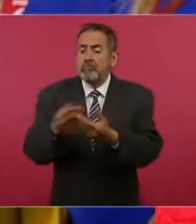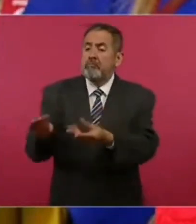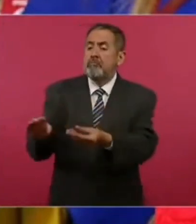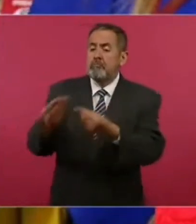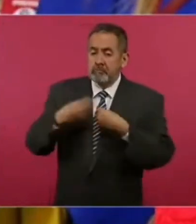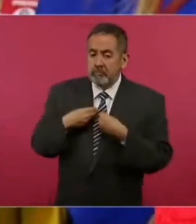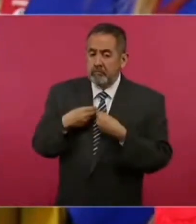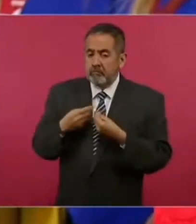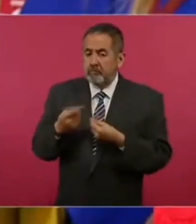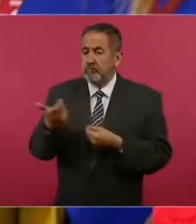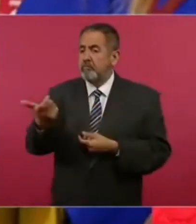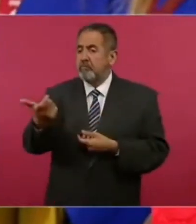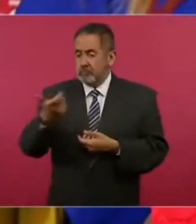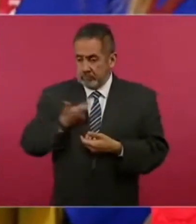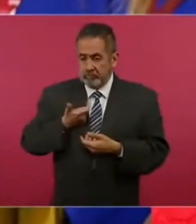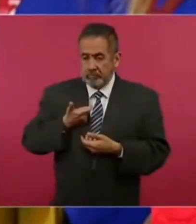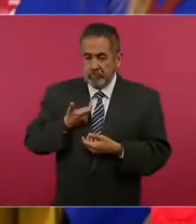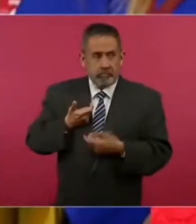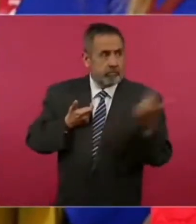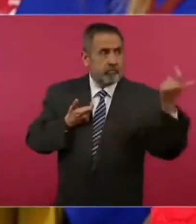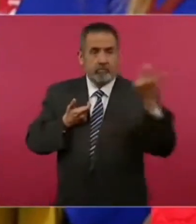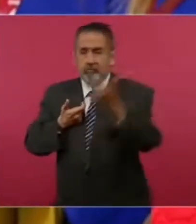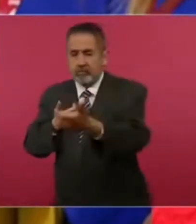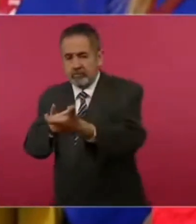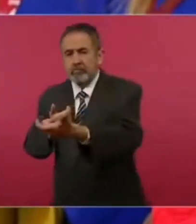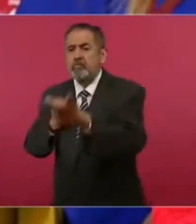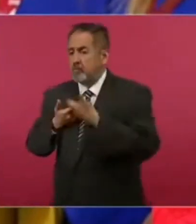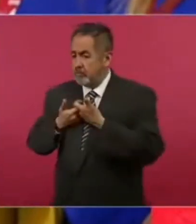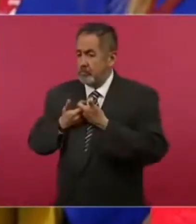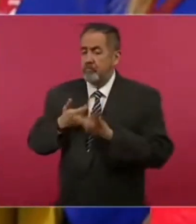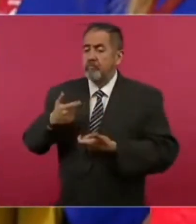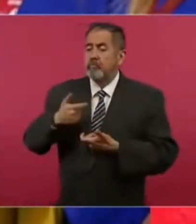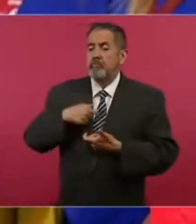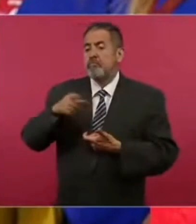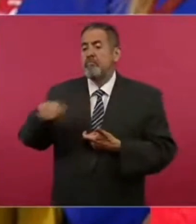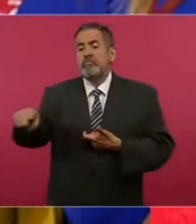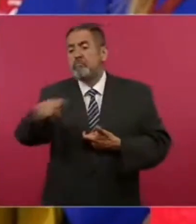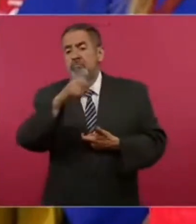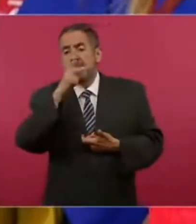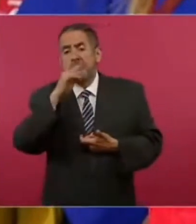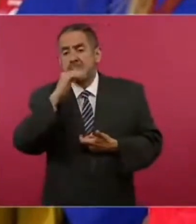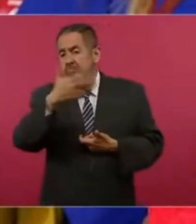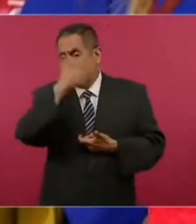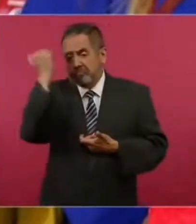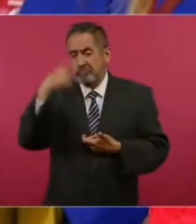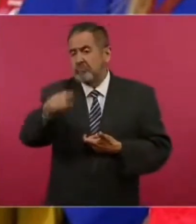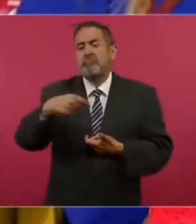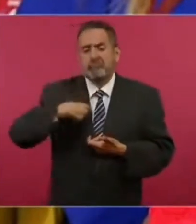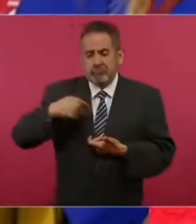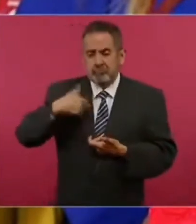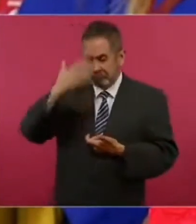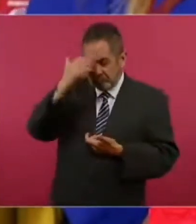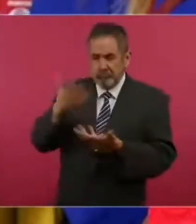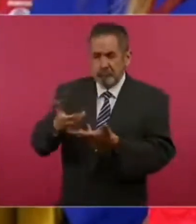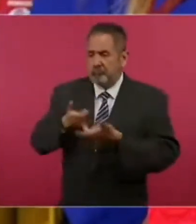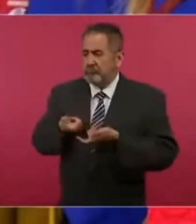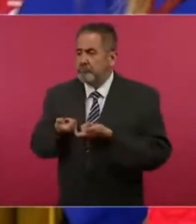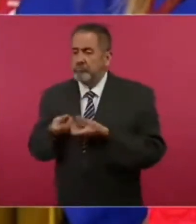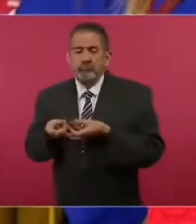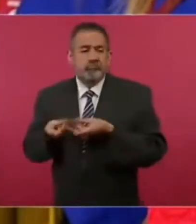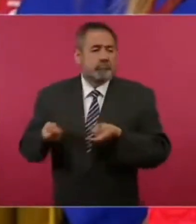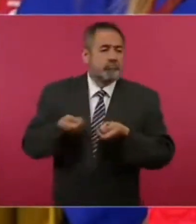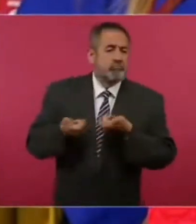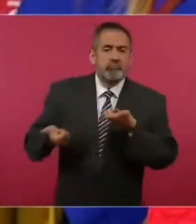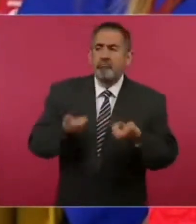les entreguen ese recurso con el argumento de que los los padres de familia no tienen la capacidad para manejar